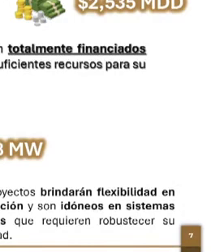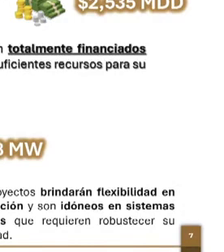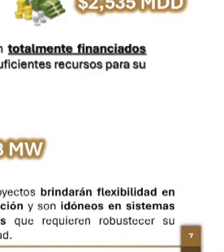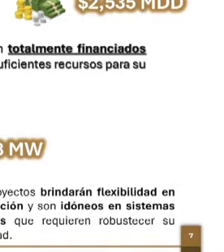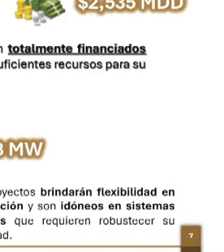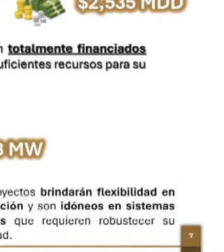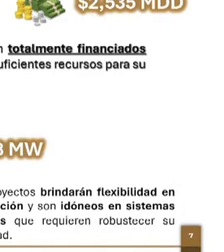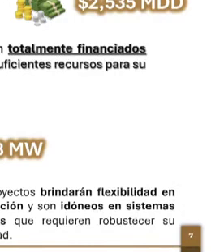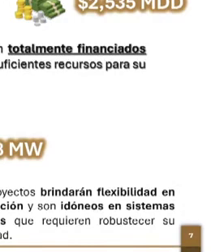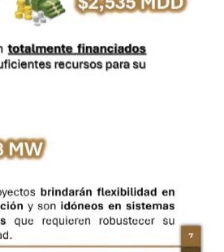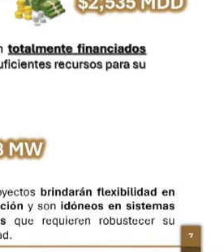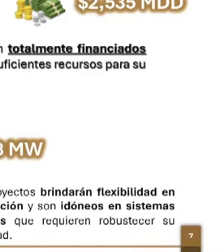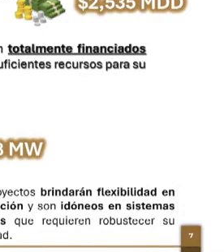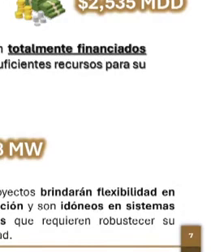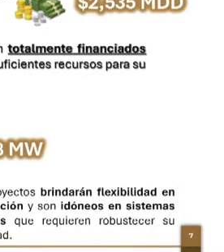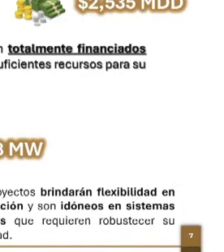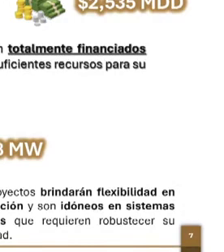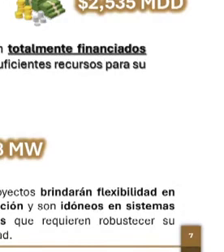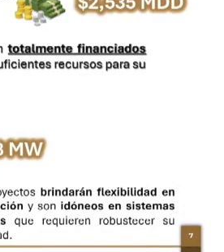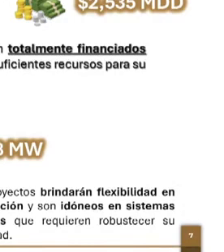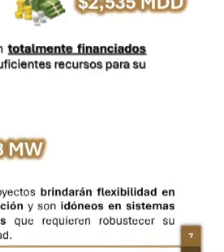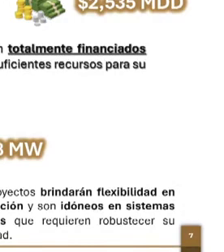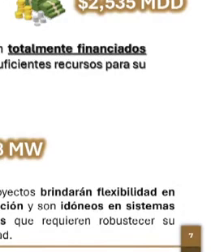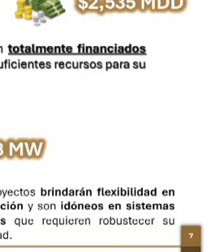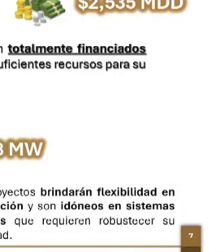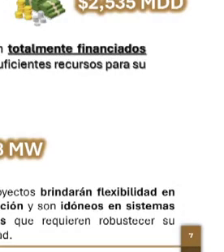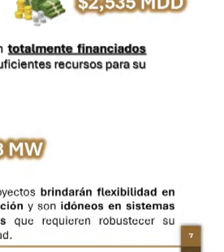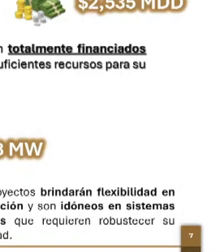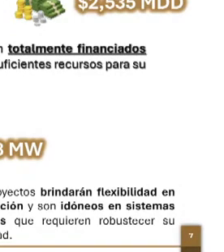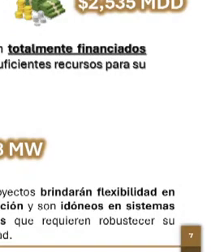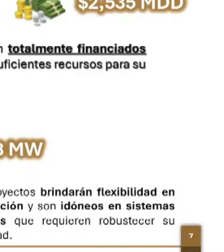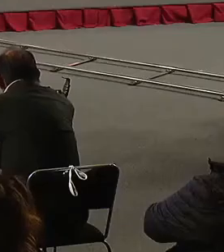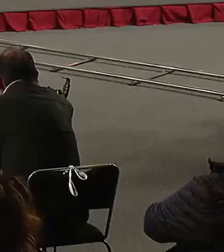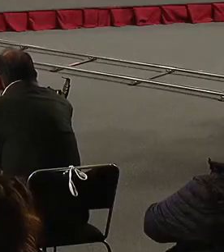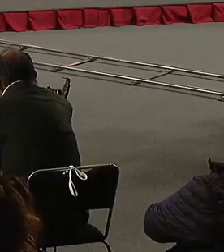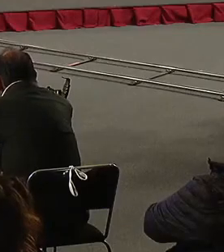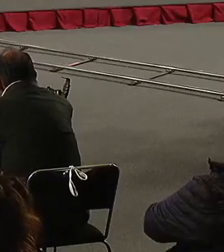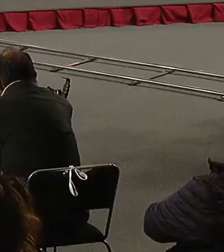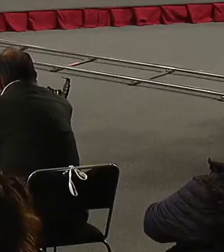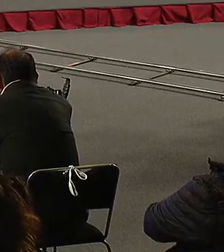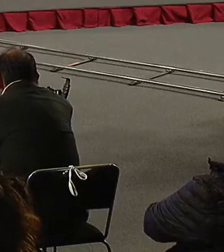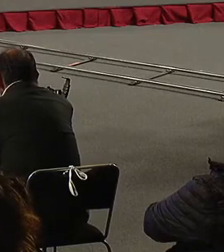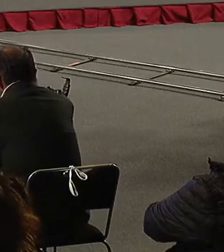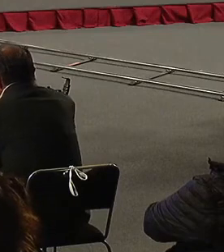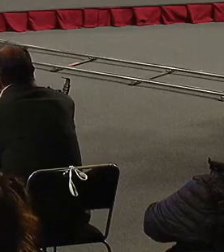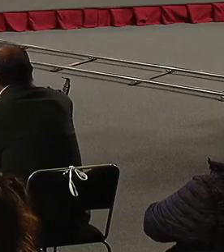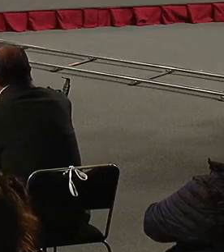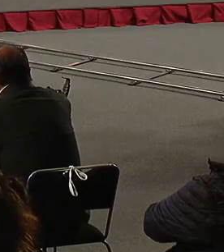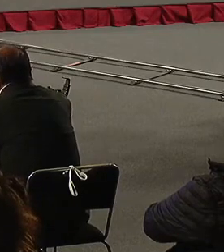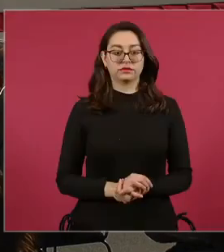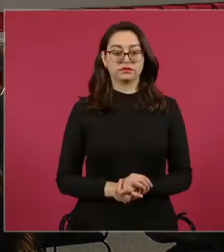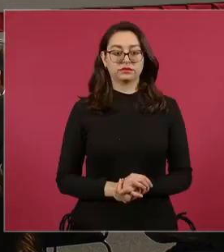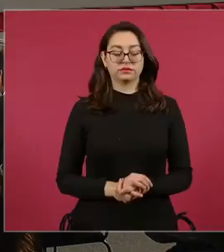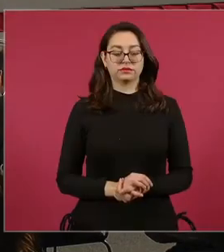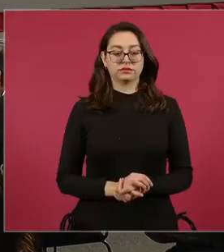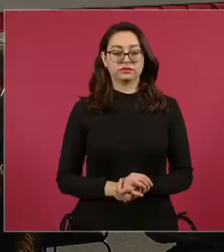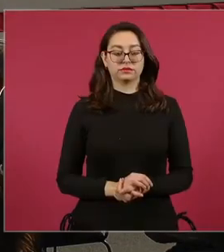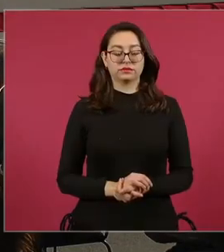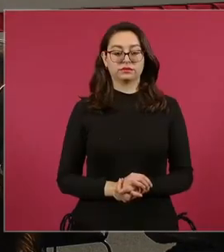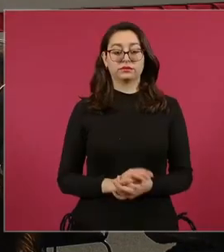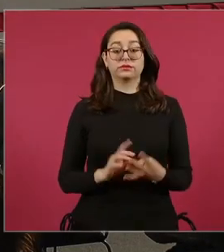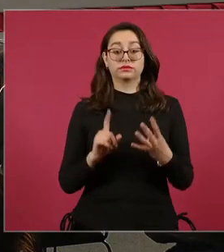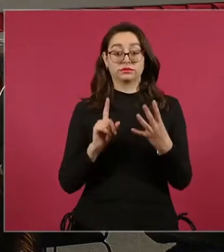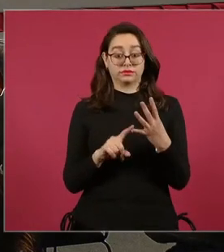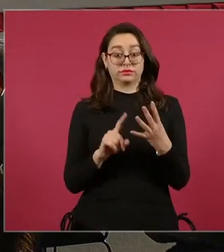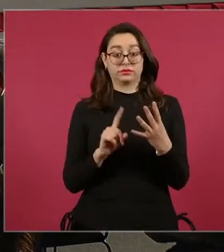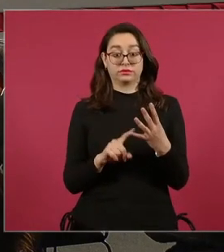Mexicali Oriente y Altar. Estos dos últimos ya concluidos. Cuarto, adquisición